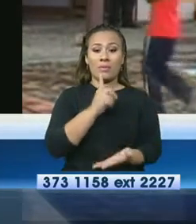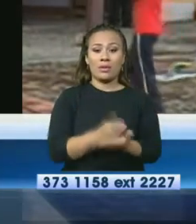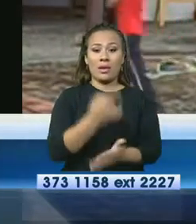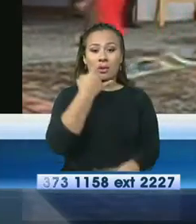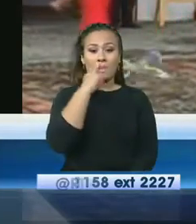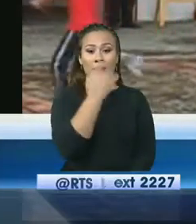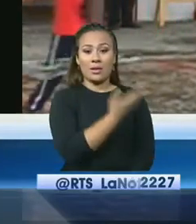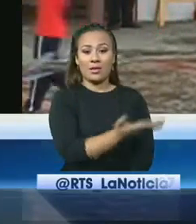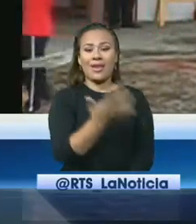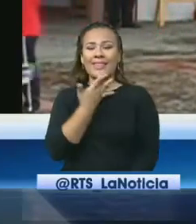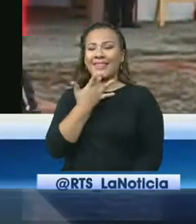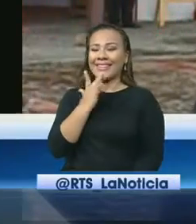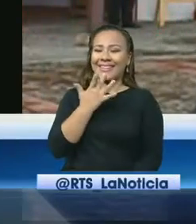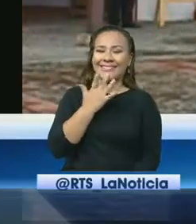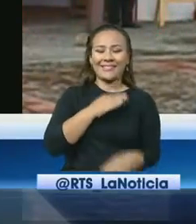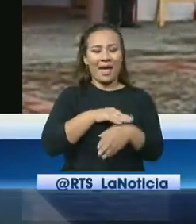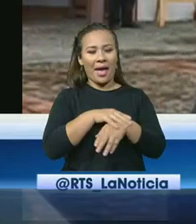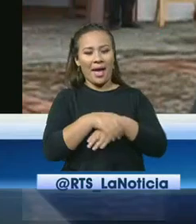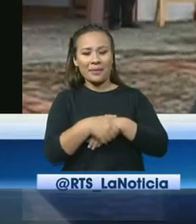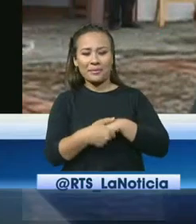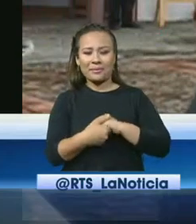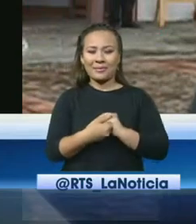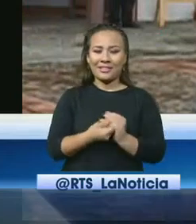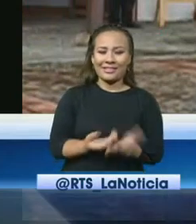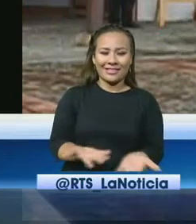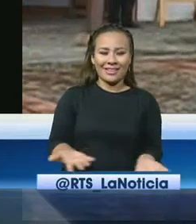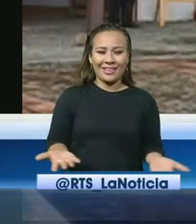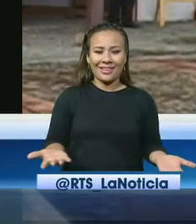disfrutan realmente es un disfrute